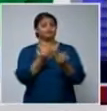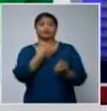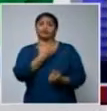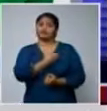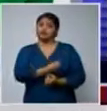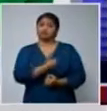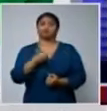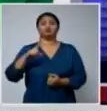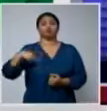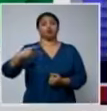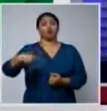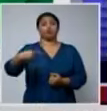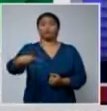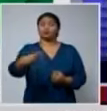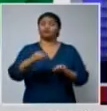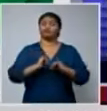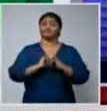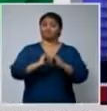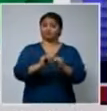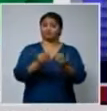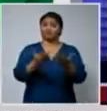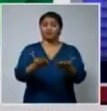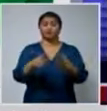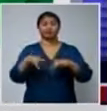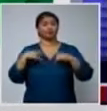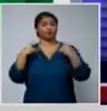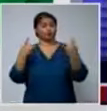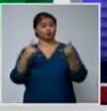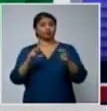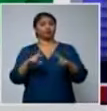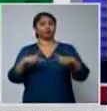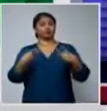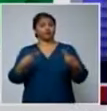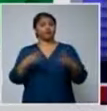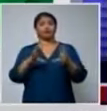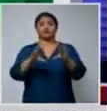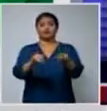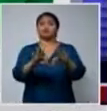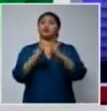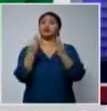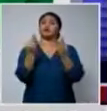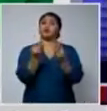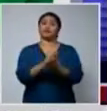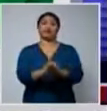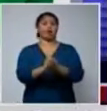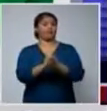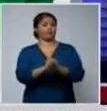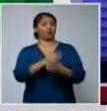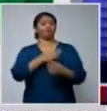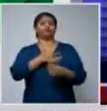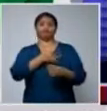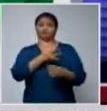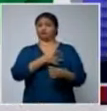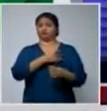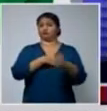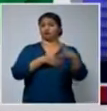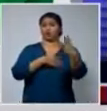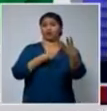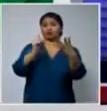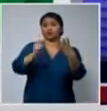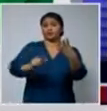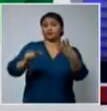Damos las condolencias a familiares y amistades. Fallece en nuestro país un paciente de 82 años de